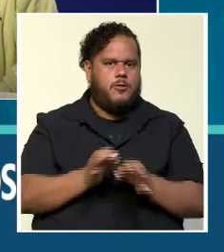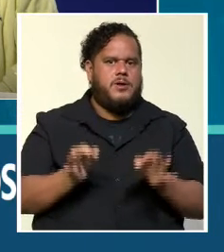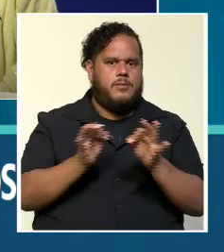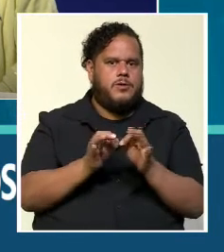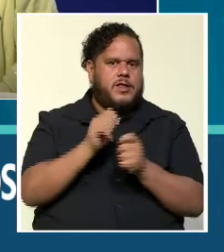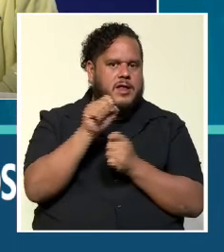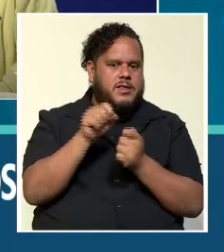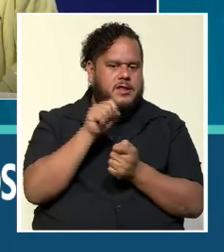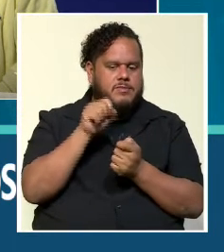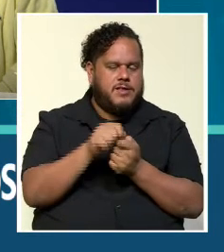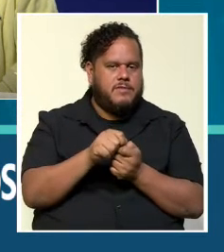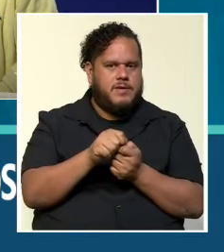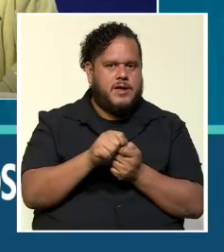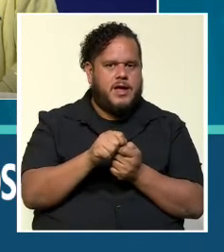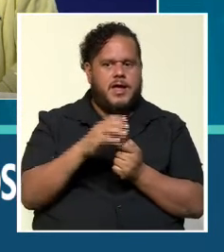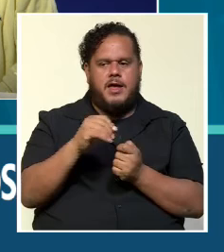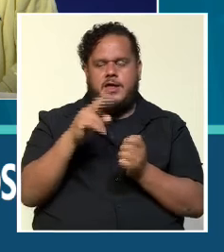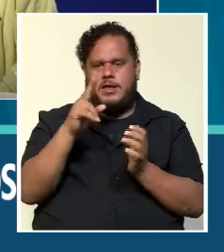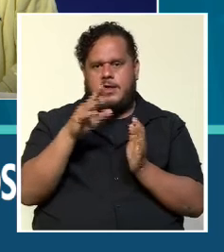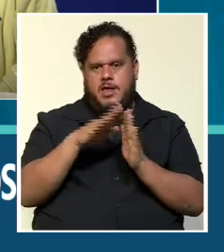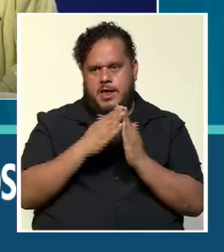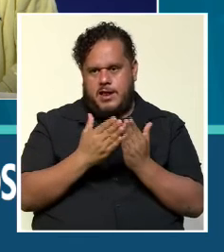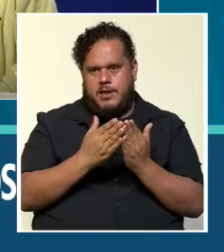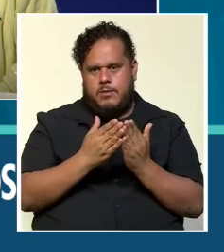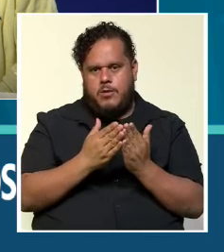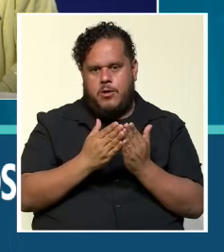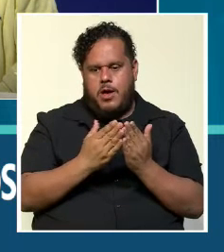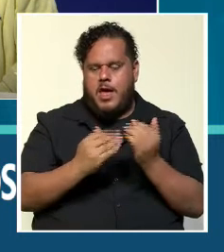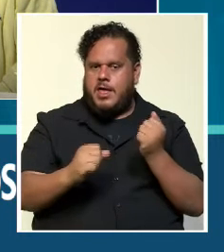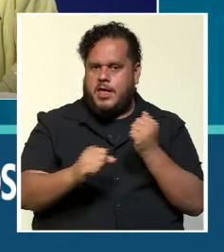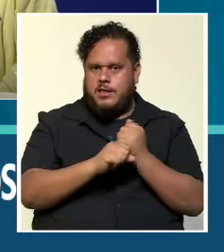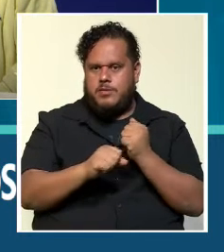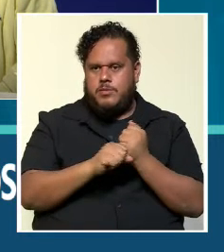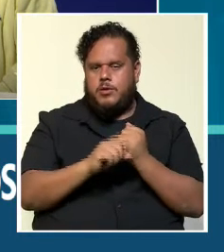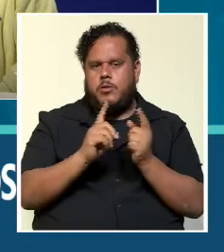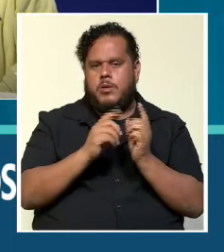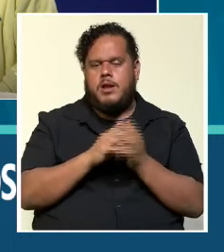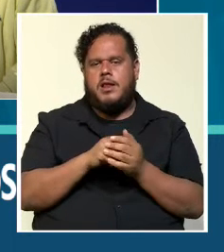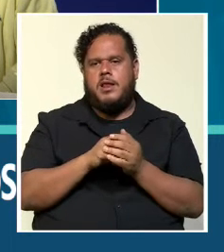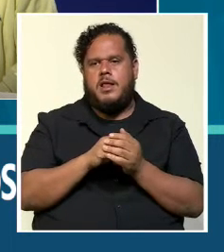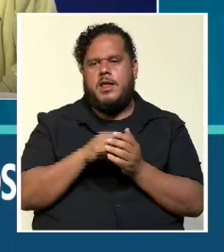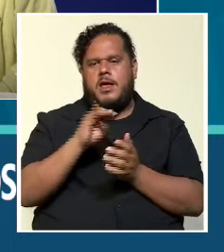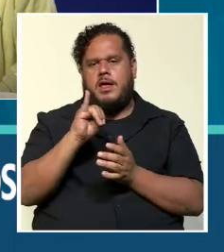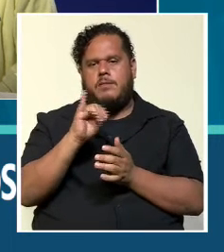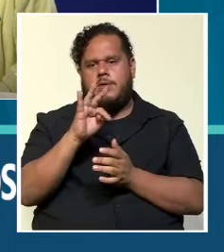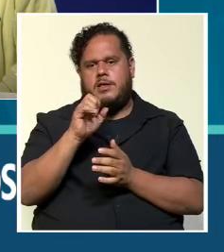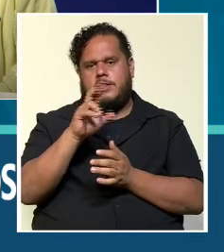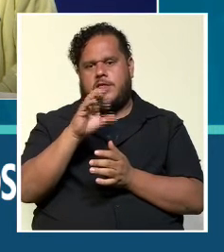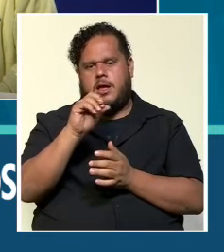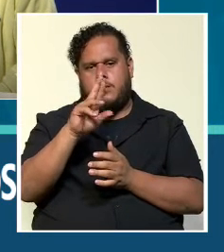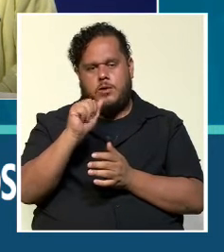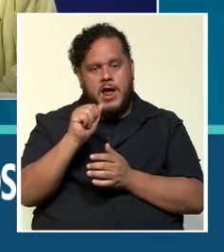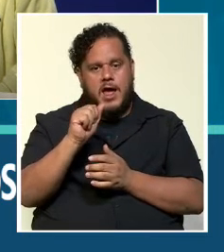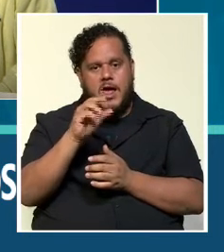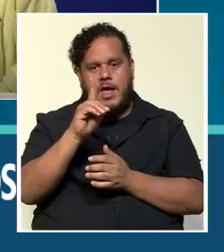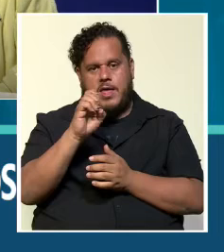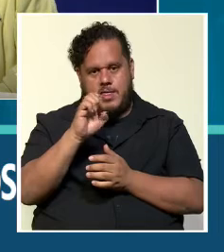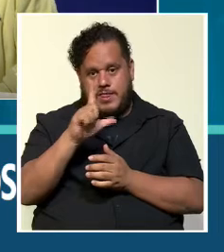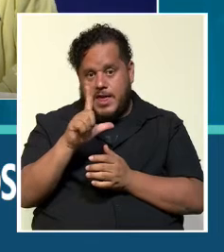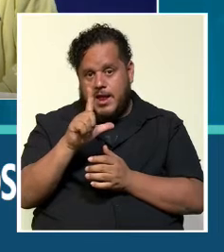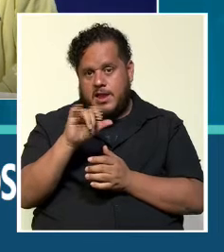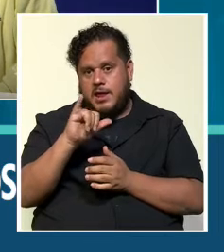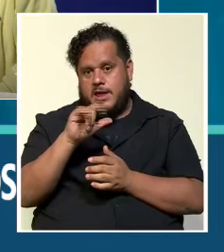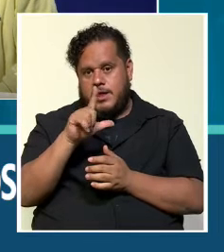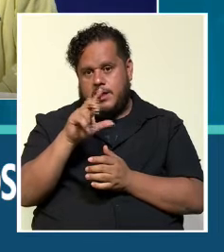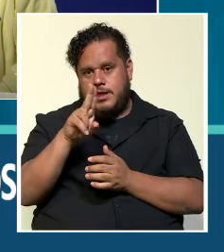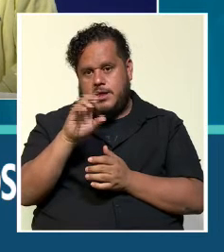específico, y el libro que se publicó fue Bitácora del Iluso, de Osvaldo Sauma.